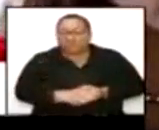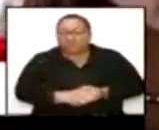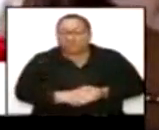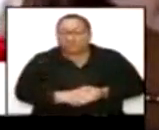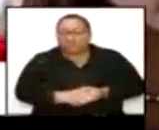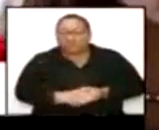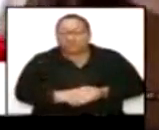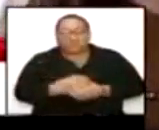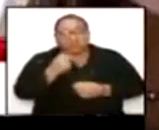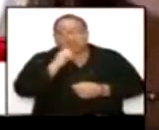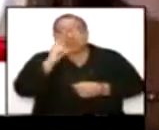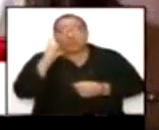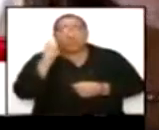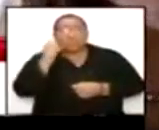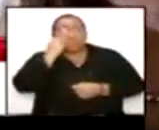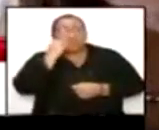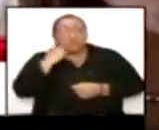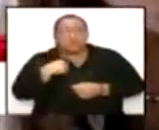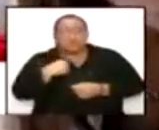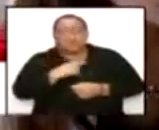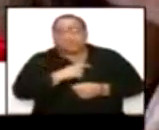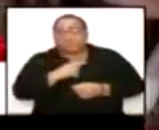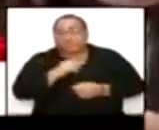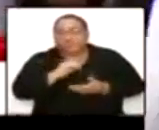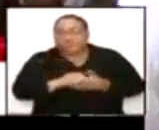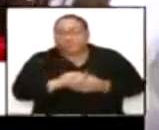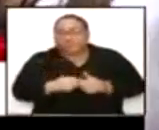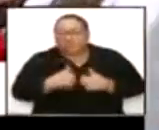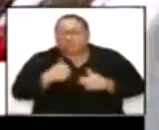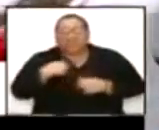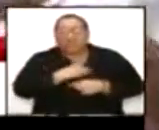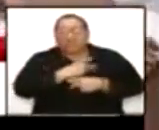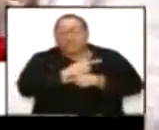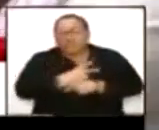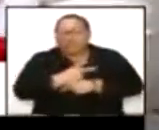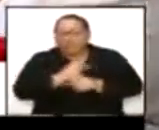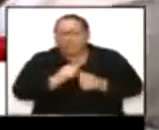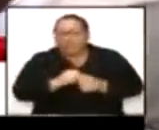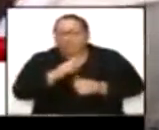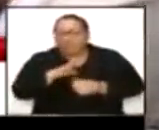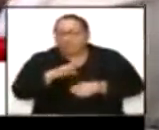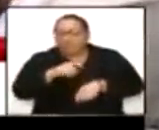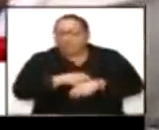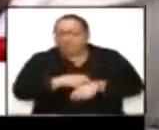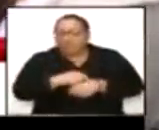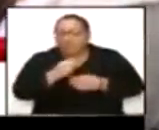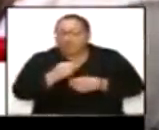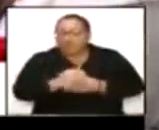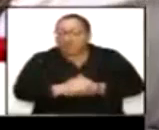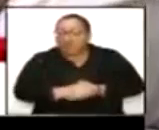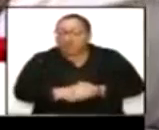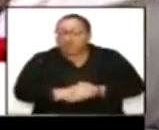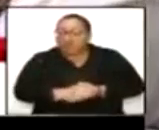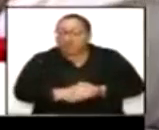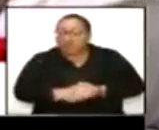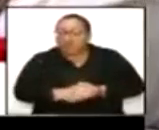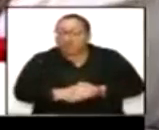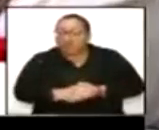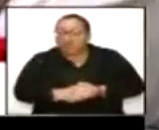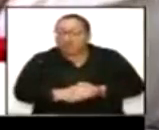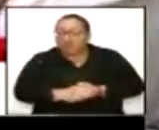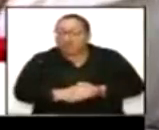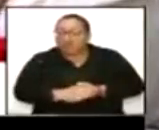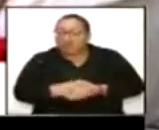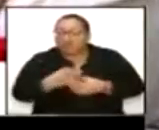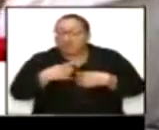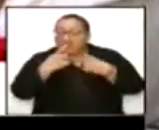nos dejemos sorprender. No, presidente, quienes apostamos por la vida estamos vigilantes las 24 horas del día, porque la dignidad de la